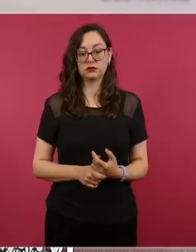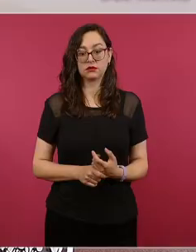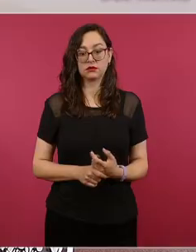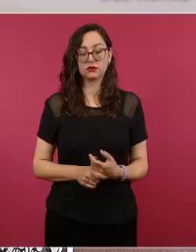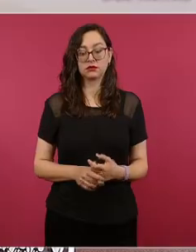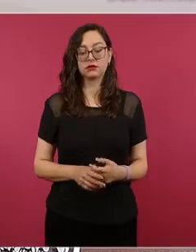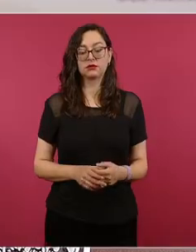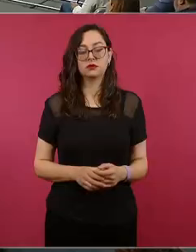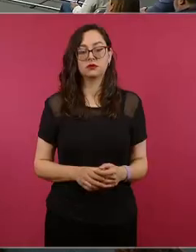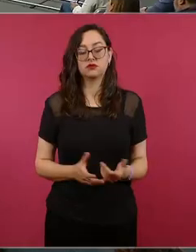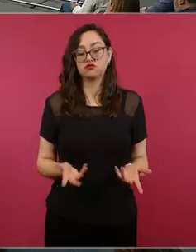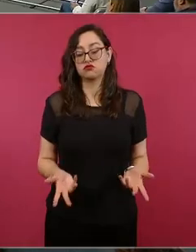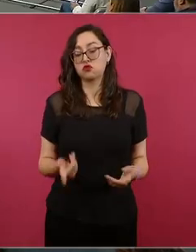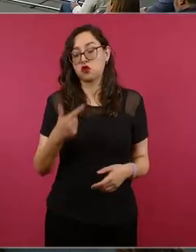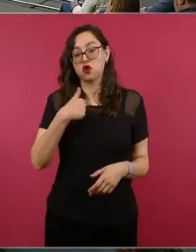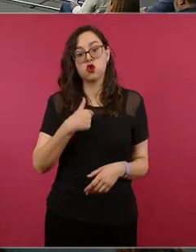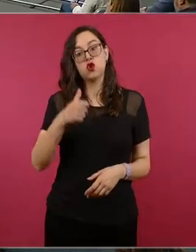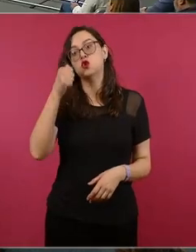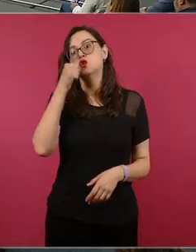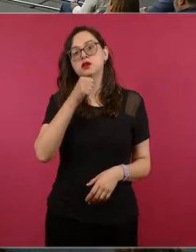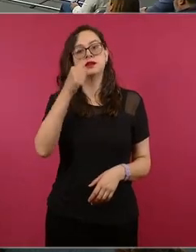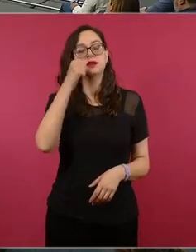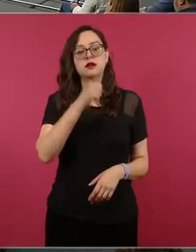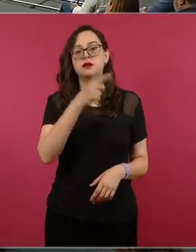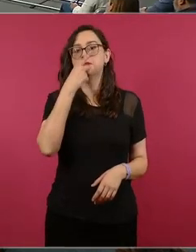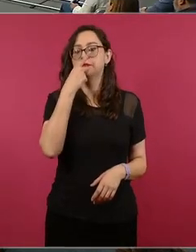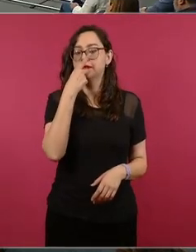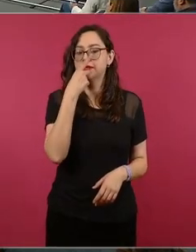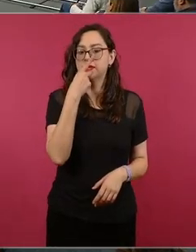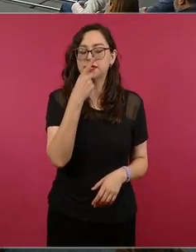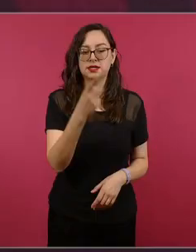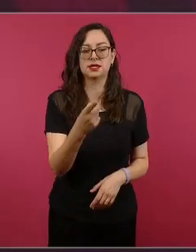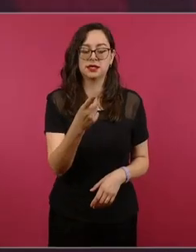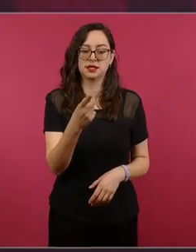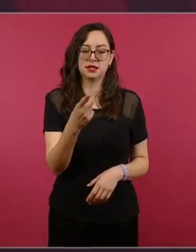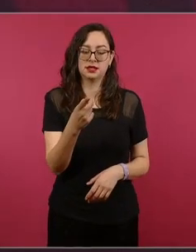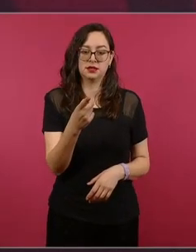había sostenido de que